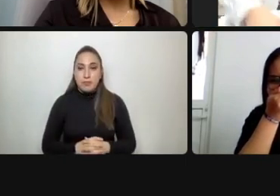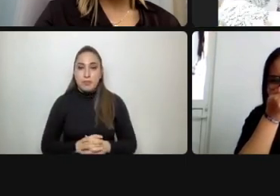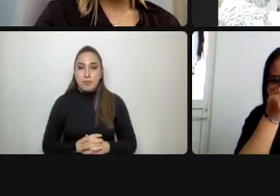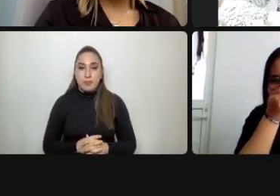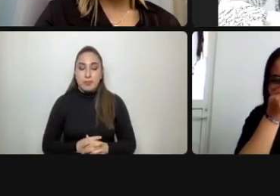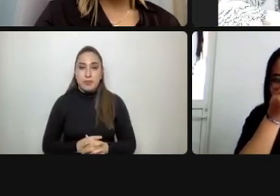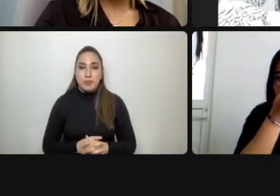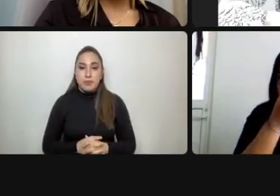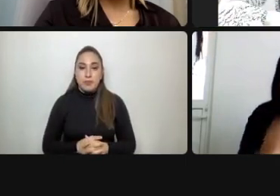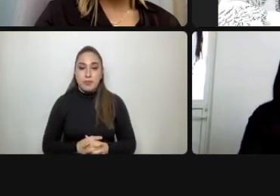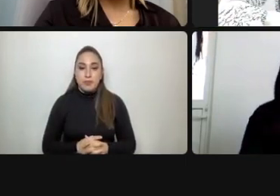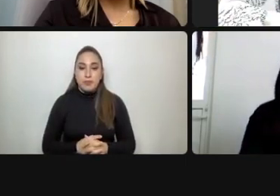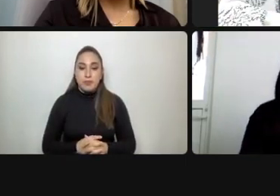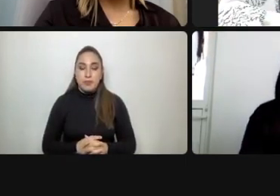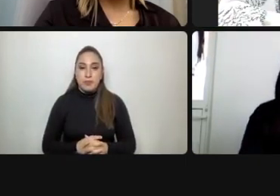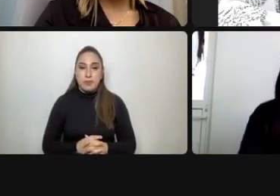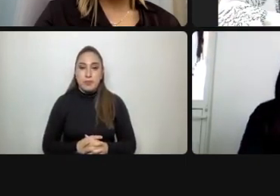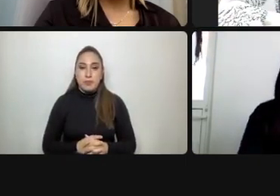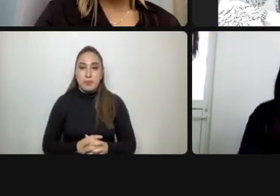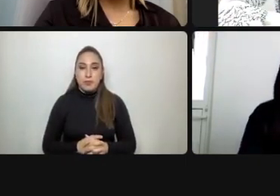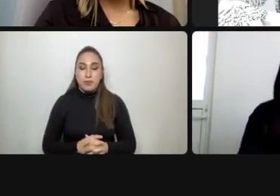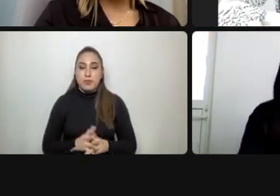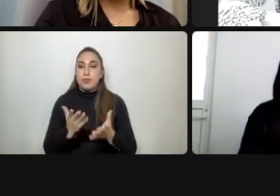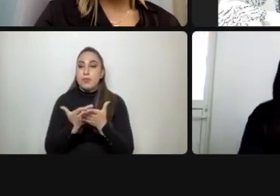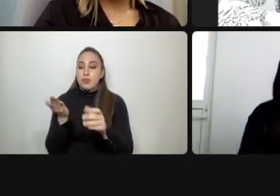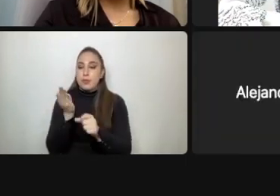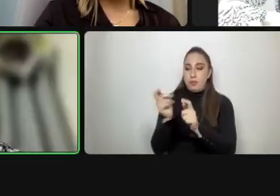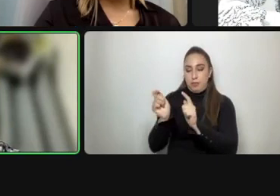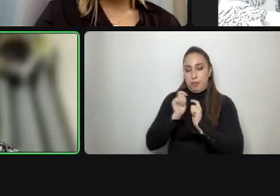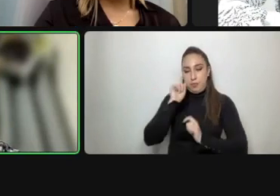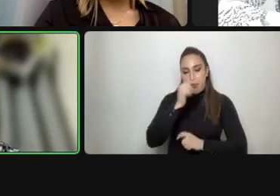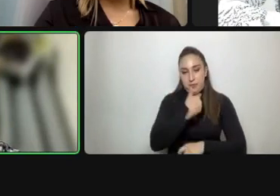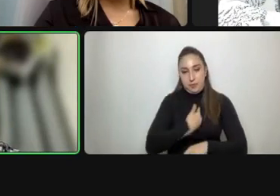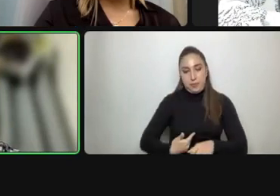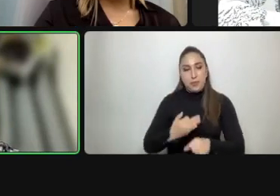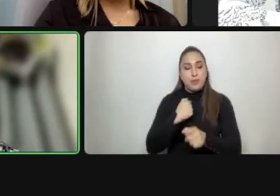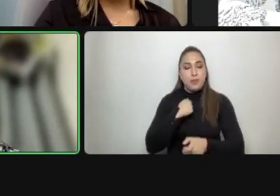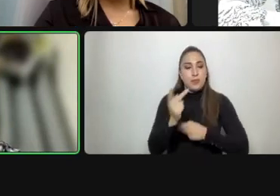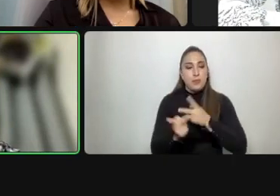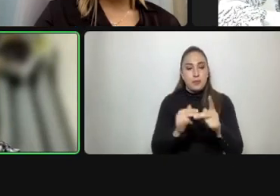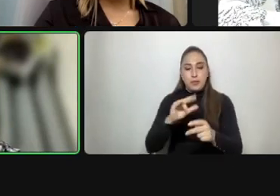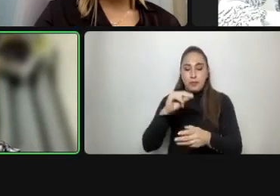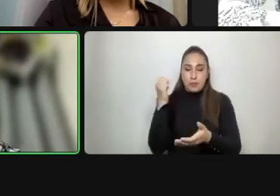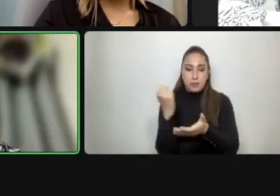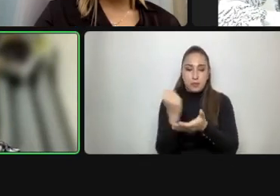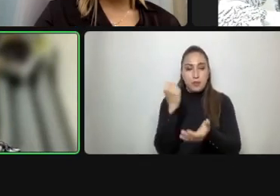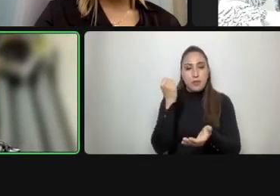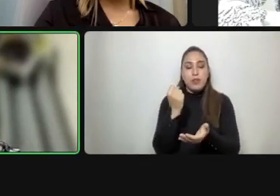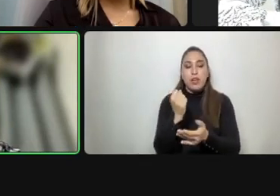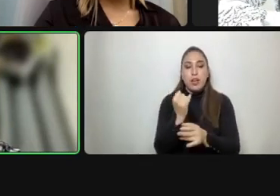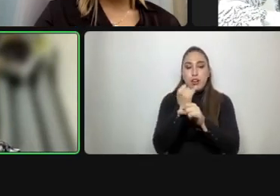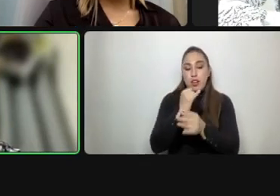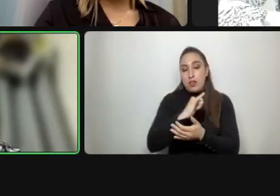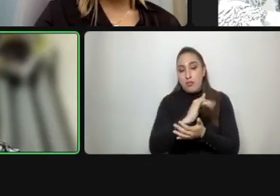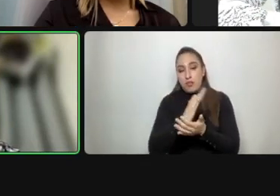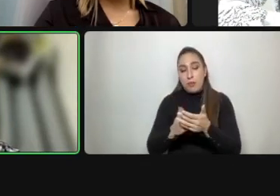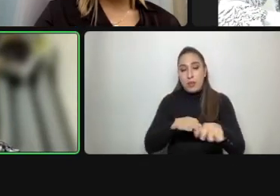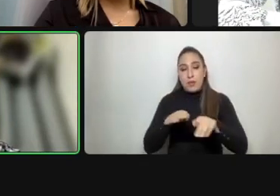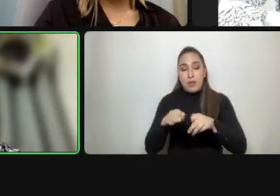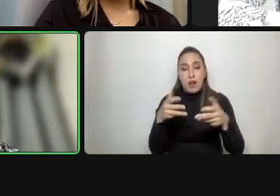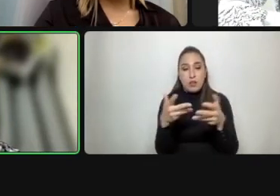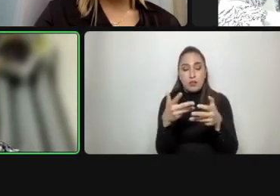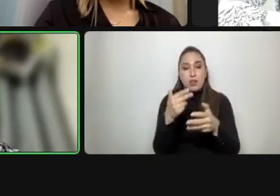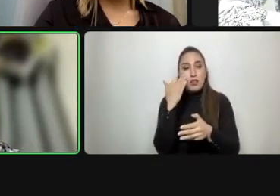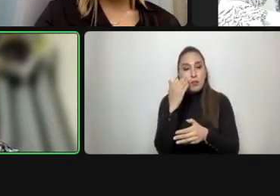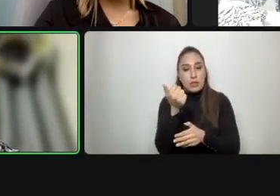En votación nominal, se pregunta si es de aprobarse el informe semestral de actividades de la Comisión de Juventud correspondiente al